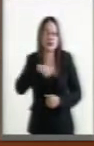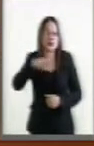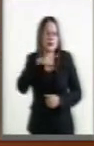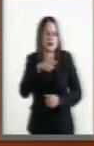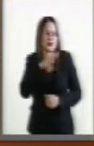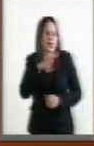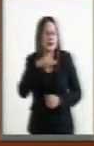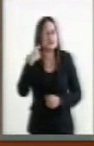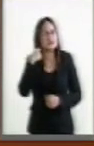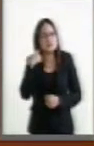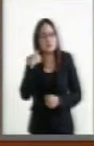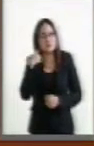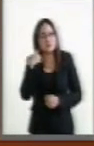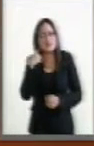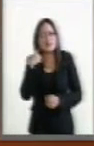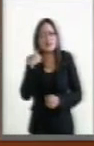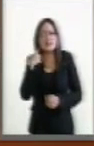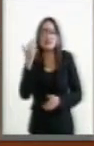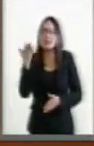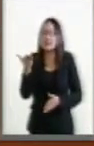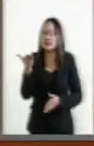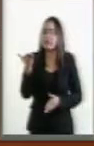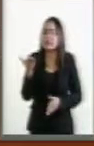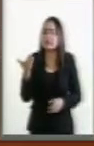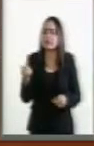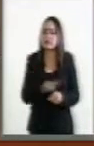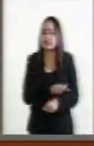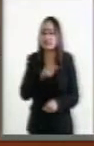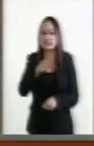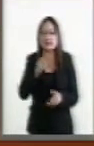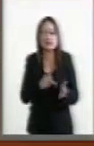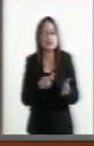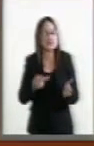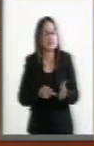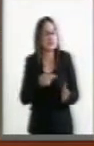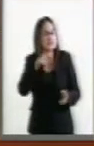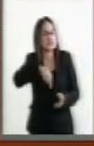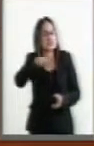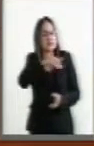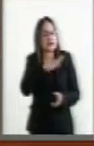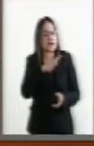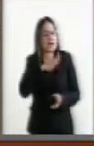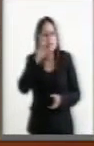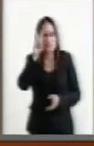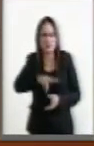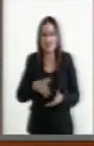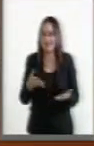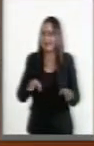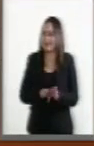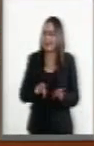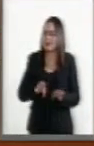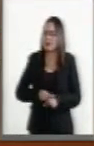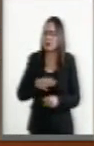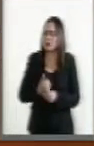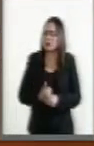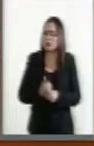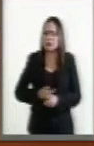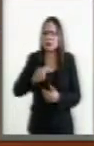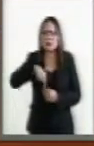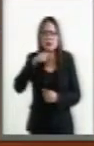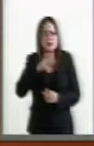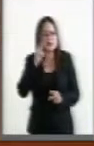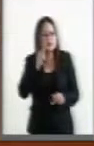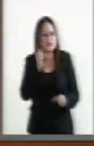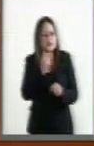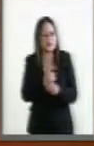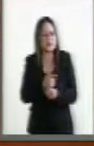nosotros nos enteramos de casos que realmente nos lastiman, los laceran. Hoy,